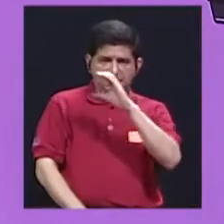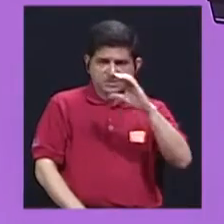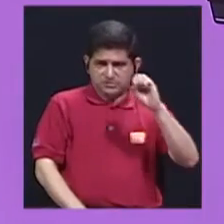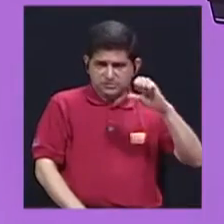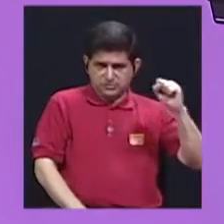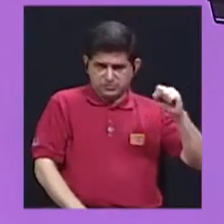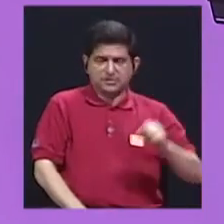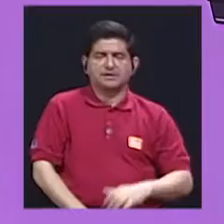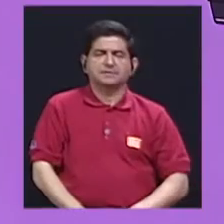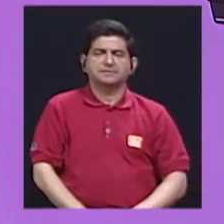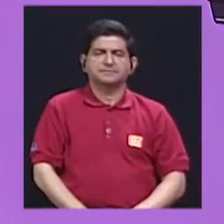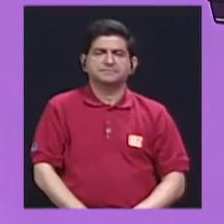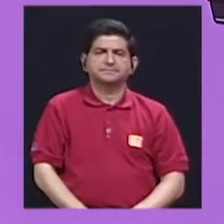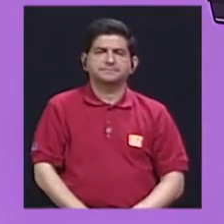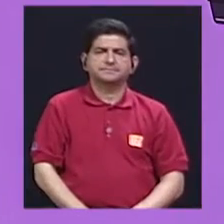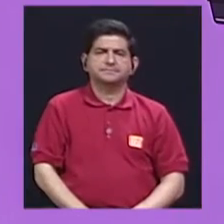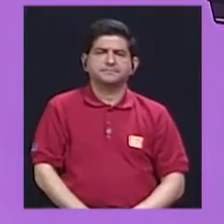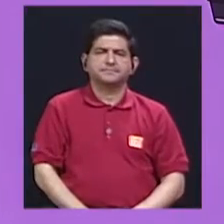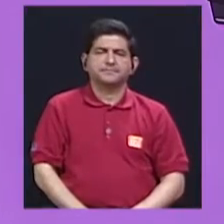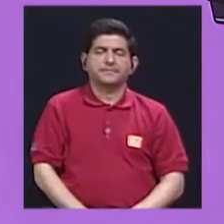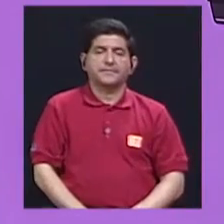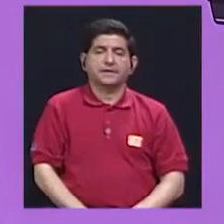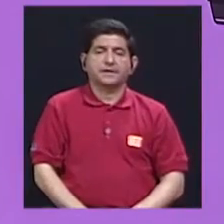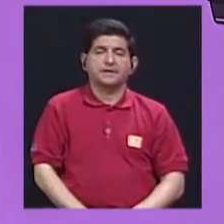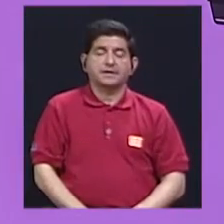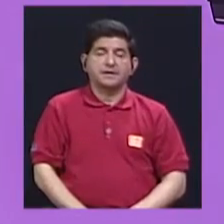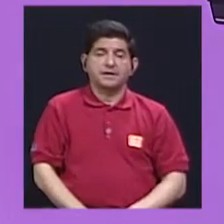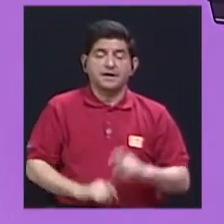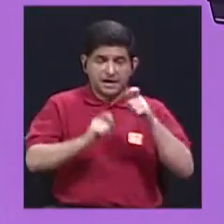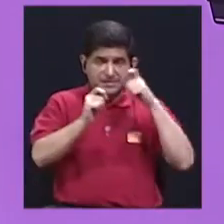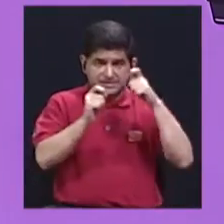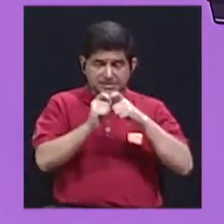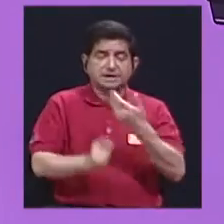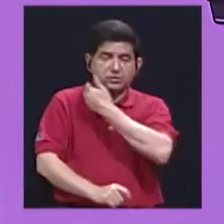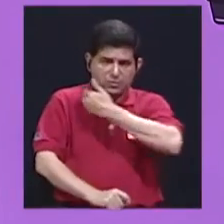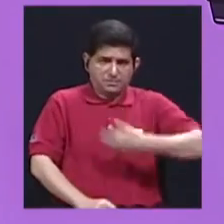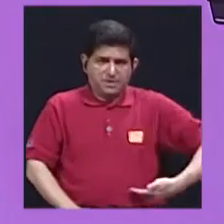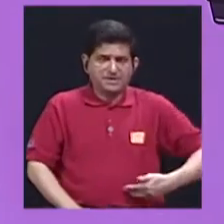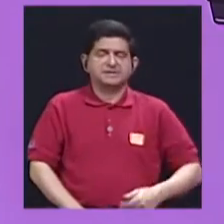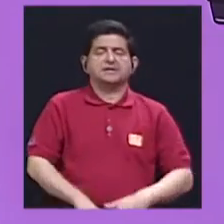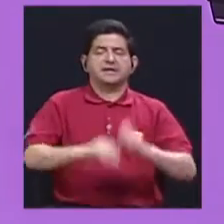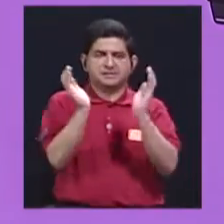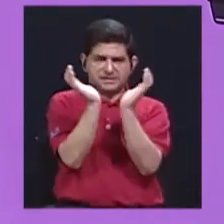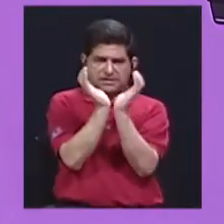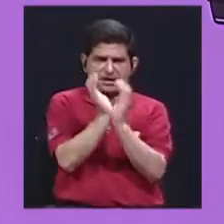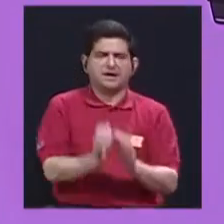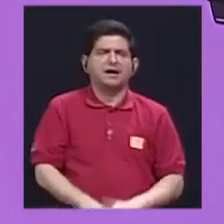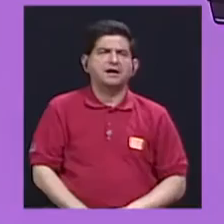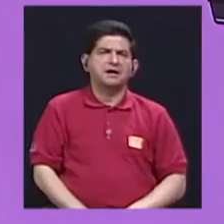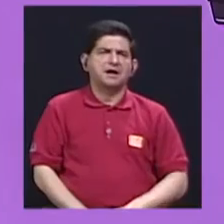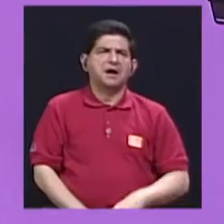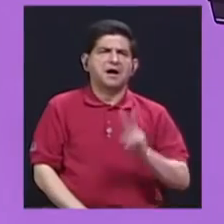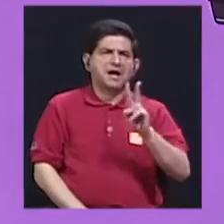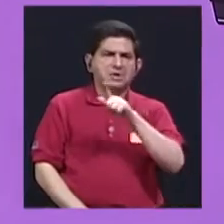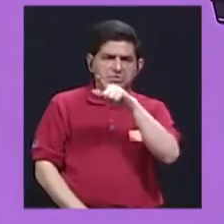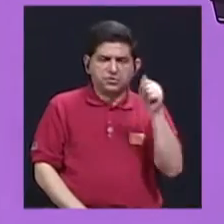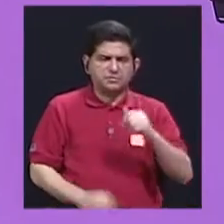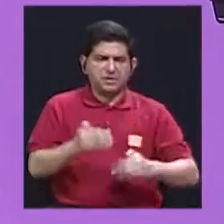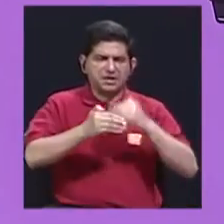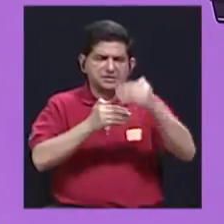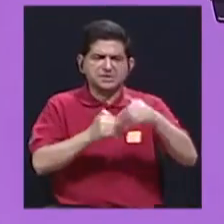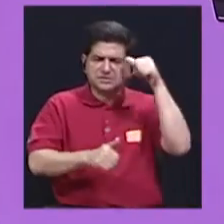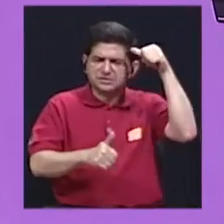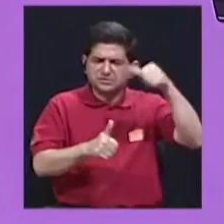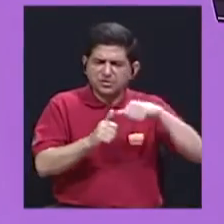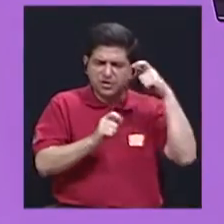de la en la parte de la presidencia de la caja ahí llevamos cada cada dos meses ahora no